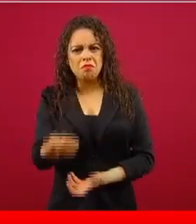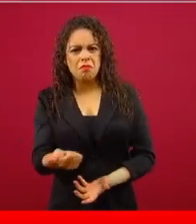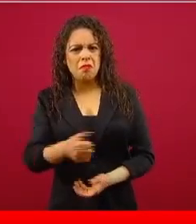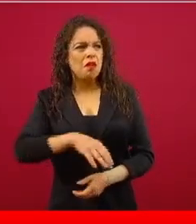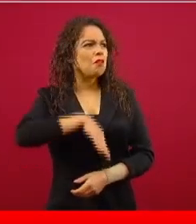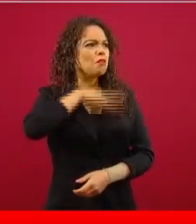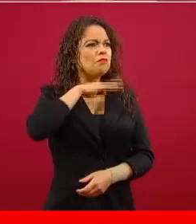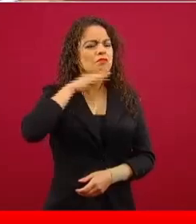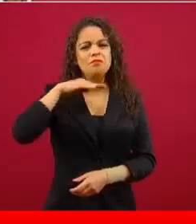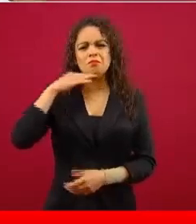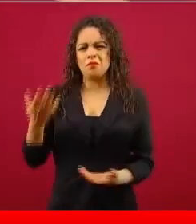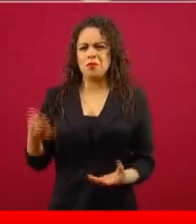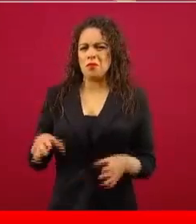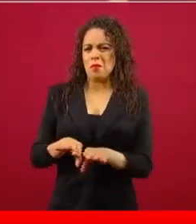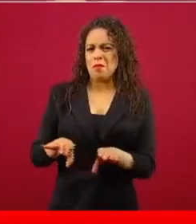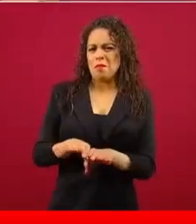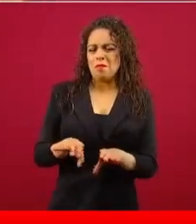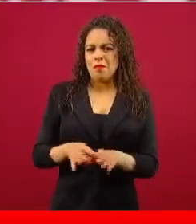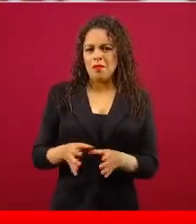de